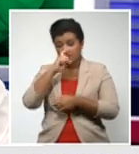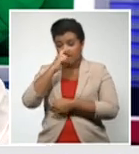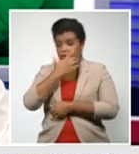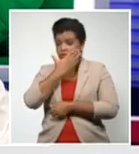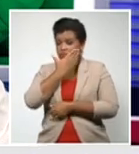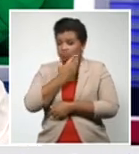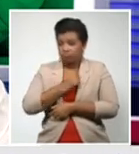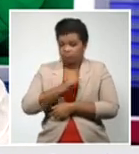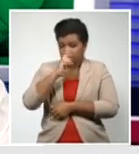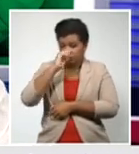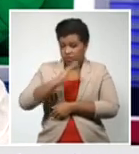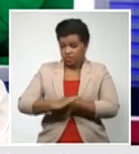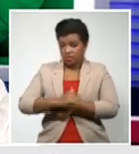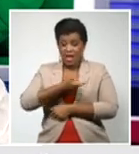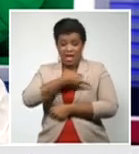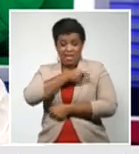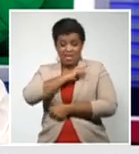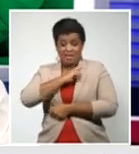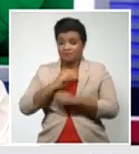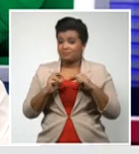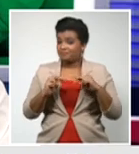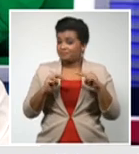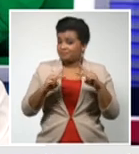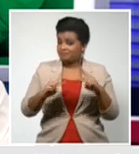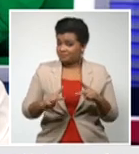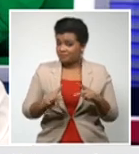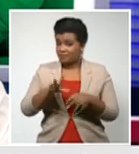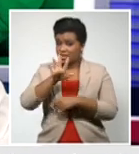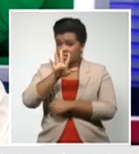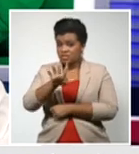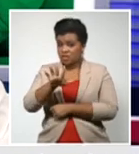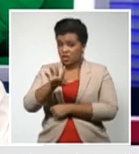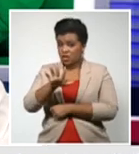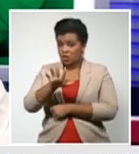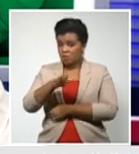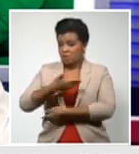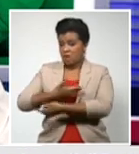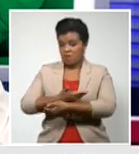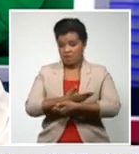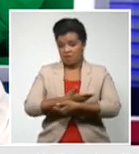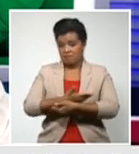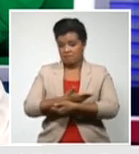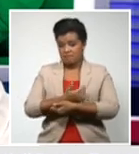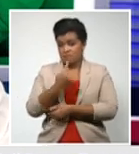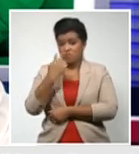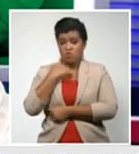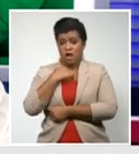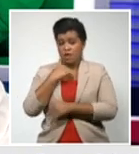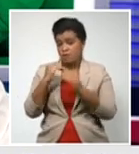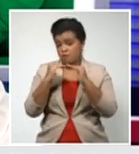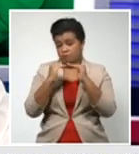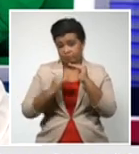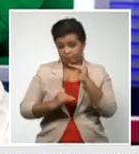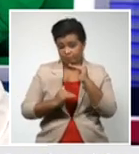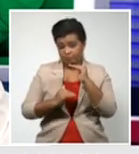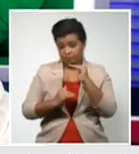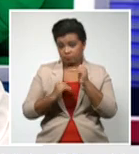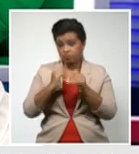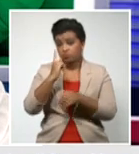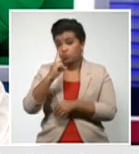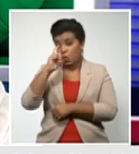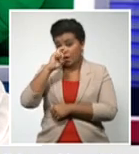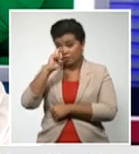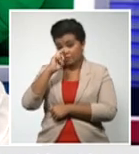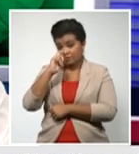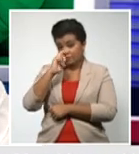ayer se diagnosticaron nuevamente 5 menores de 1 año, grupos de mucho riesgo. Ya se acumulan